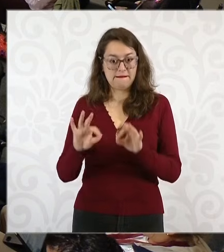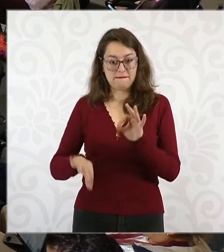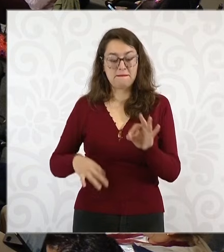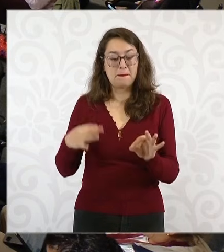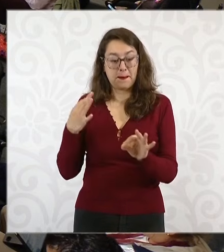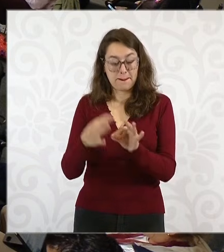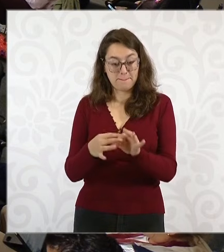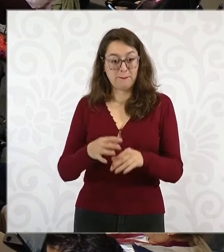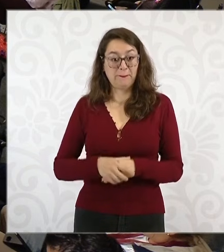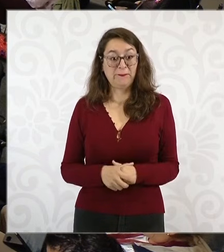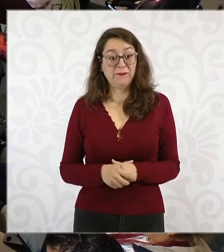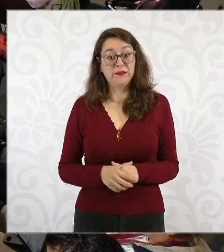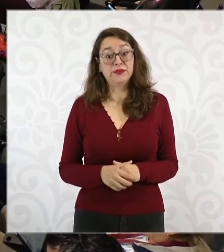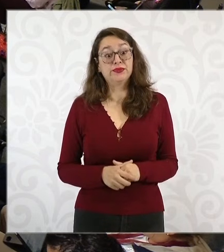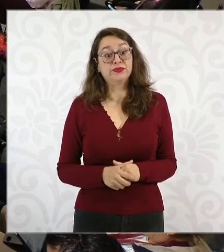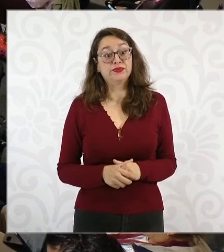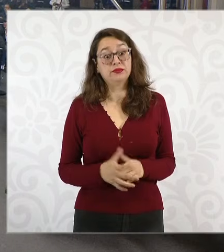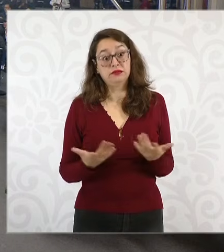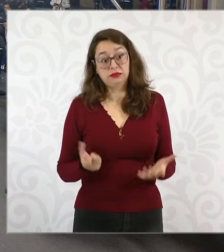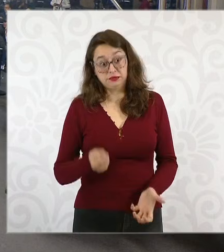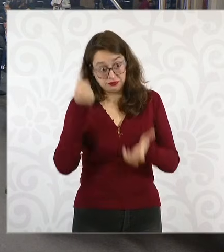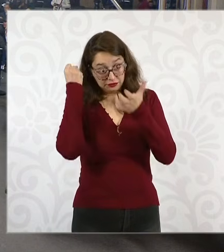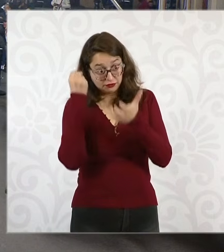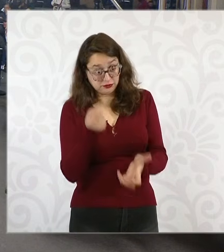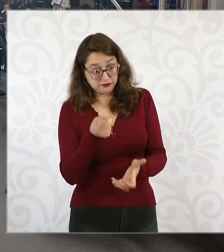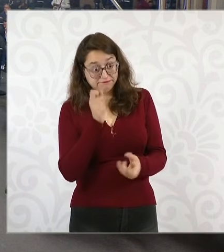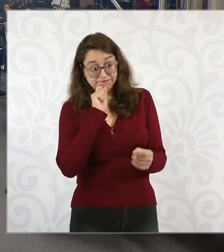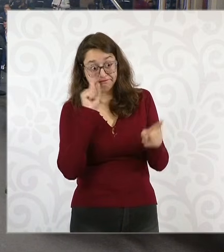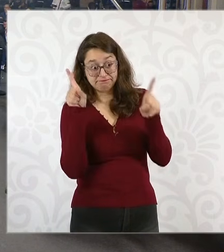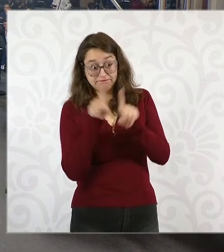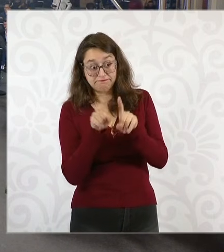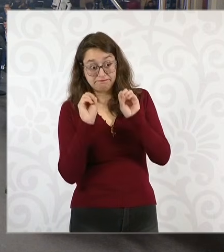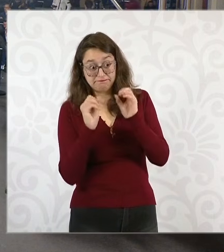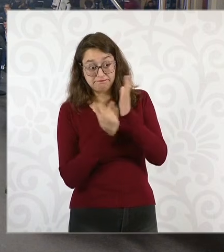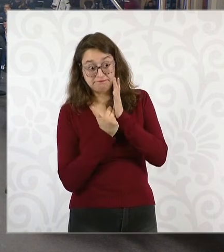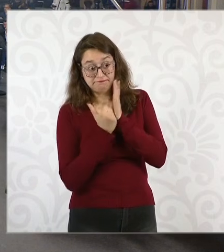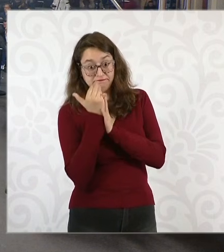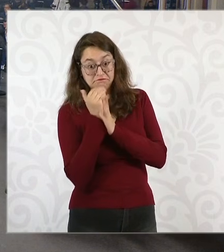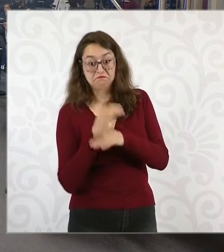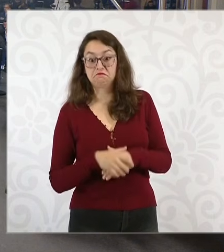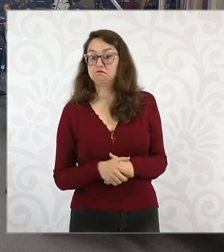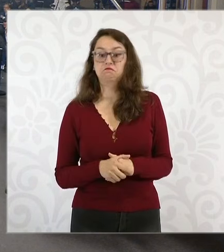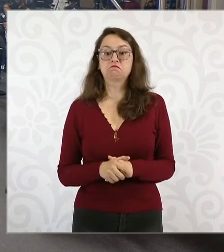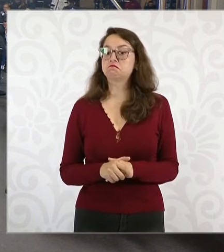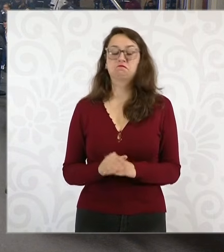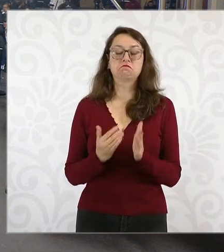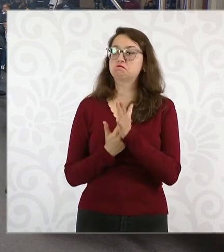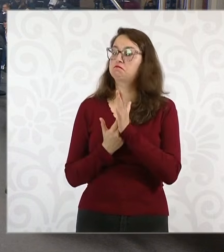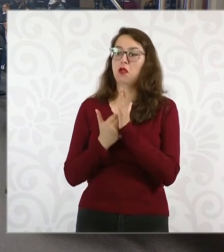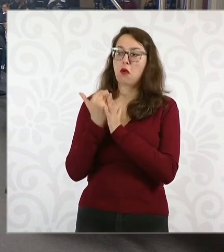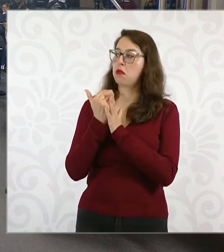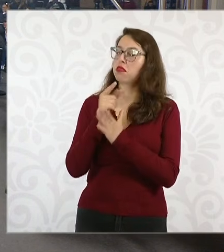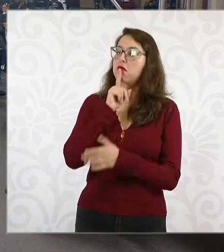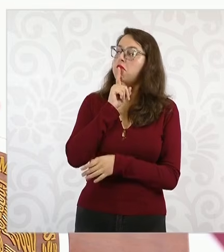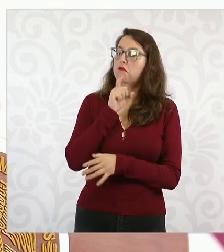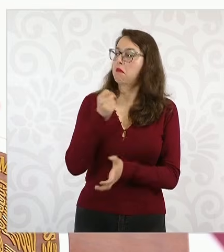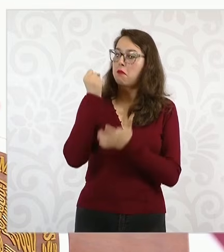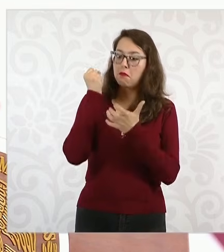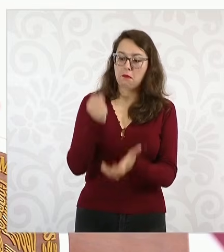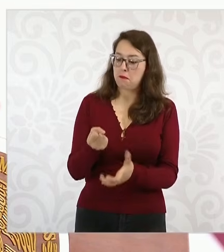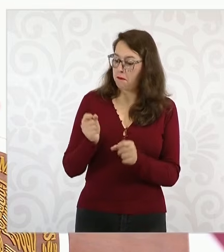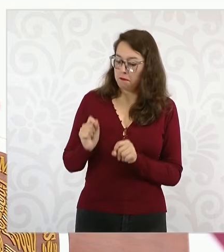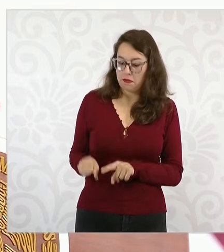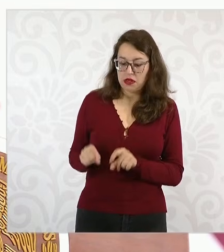cumplirá con los montos? ¿No ha aumentado el costo de esta obra? No ha aumentado, estamos en